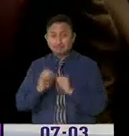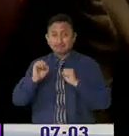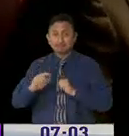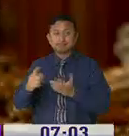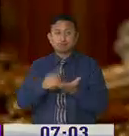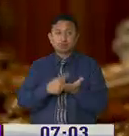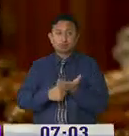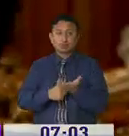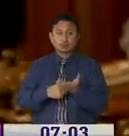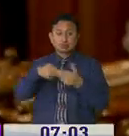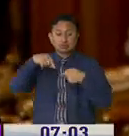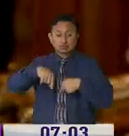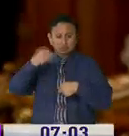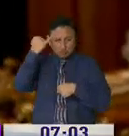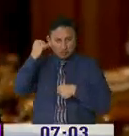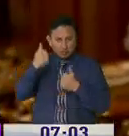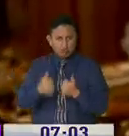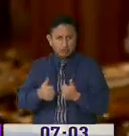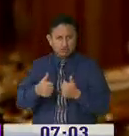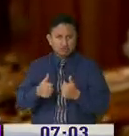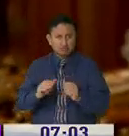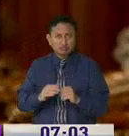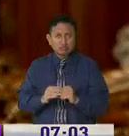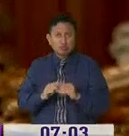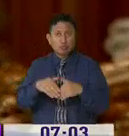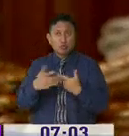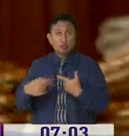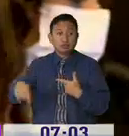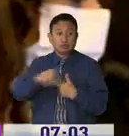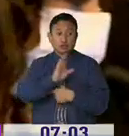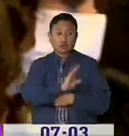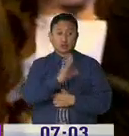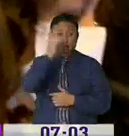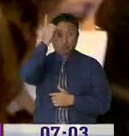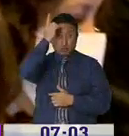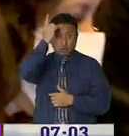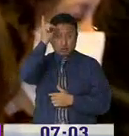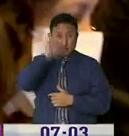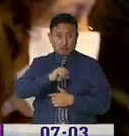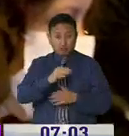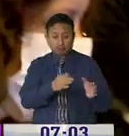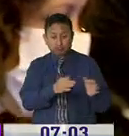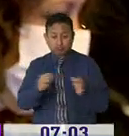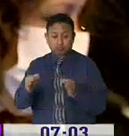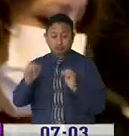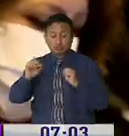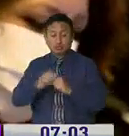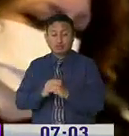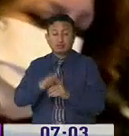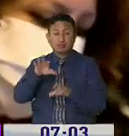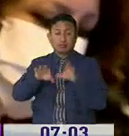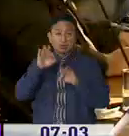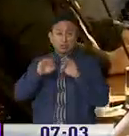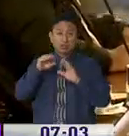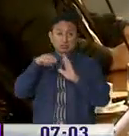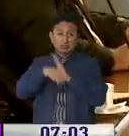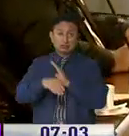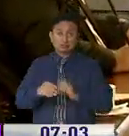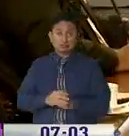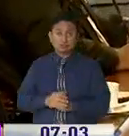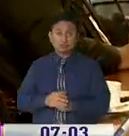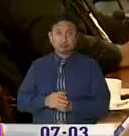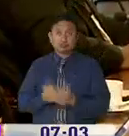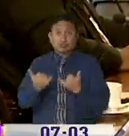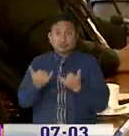idóneos para que se puedan aliviar las deudas del sector de la transportación con cooperativas de ahorro y crédito. Ahora que los resultados